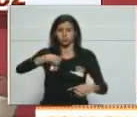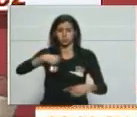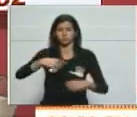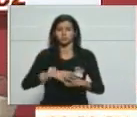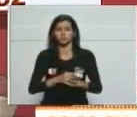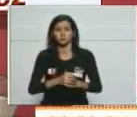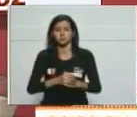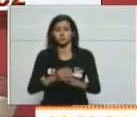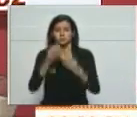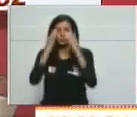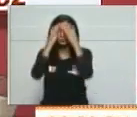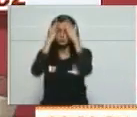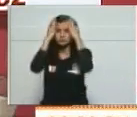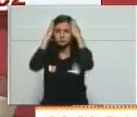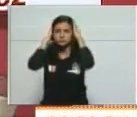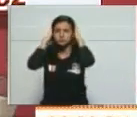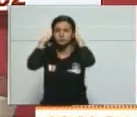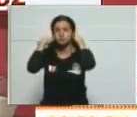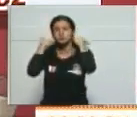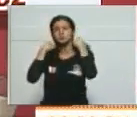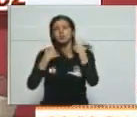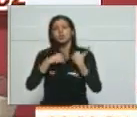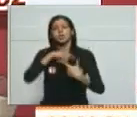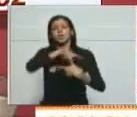¿Dónde están los que estaban al lado de los tres que estaban ahí?